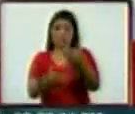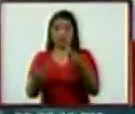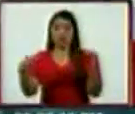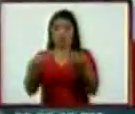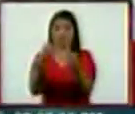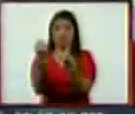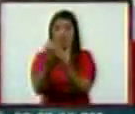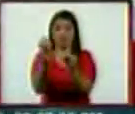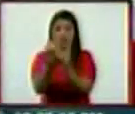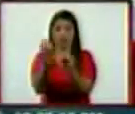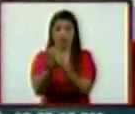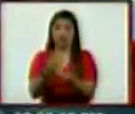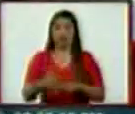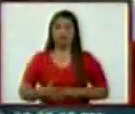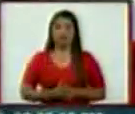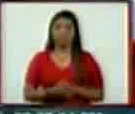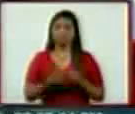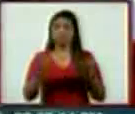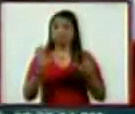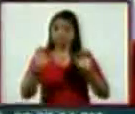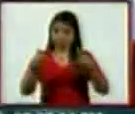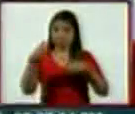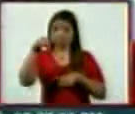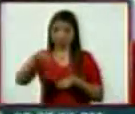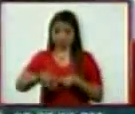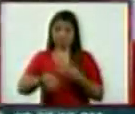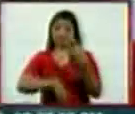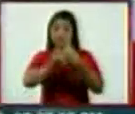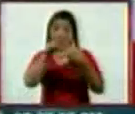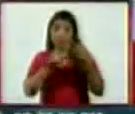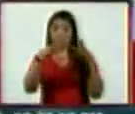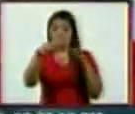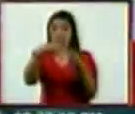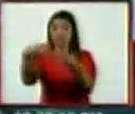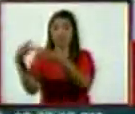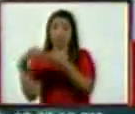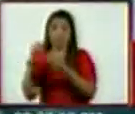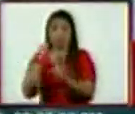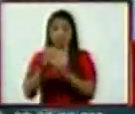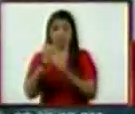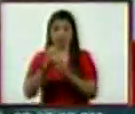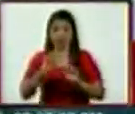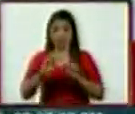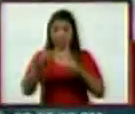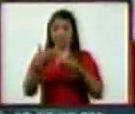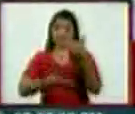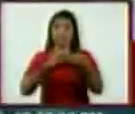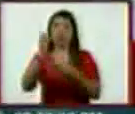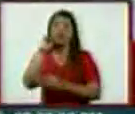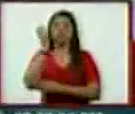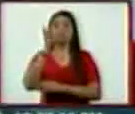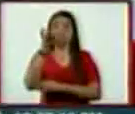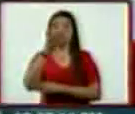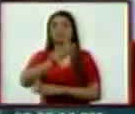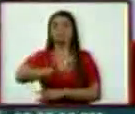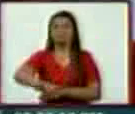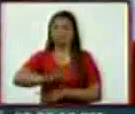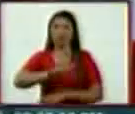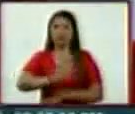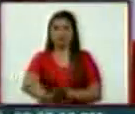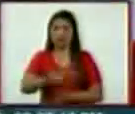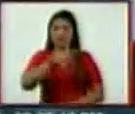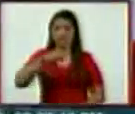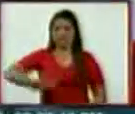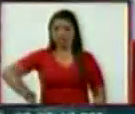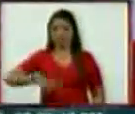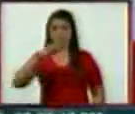trabajo que se instalaron hoy, 4 mesas de trabajo, para avanzar en la conferencia de paz ordenada por el